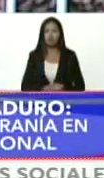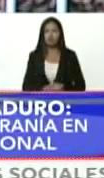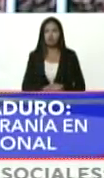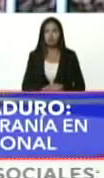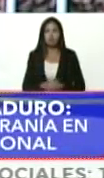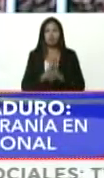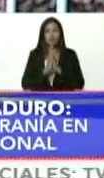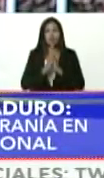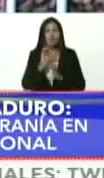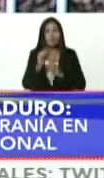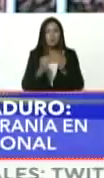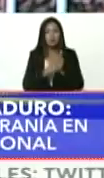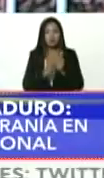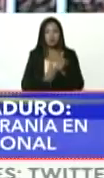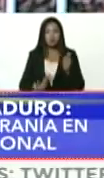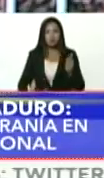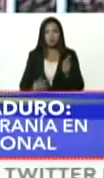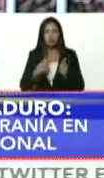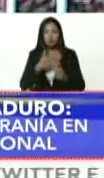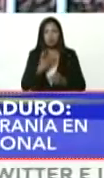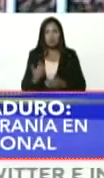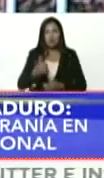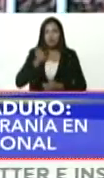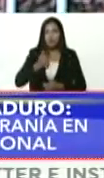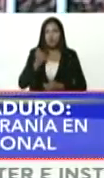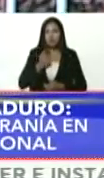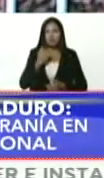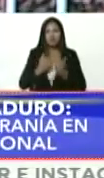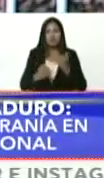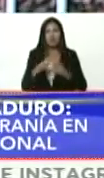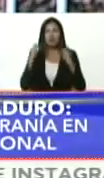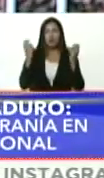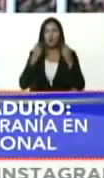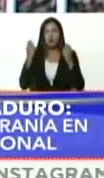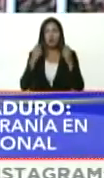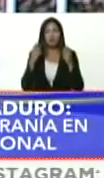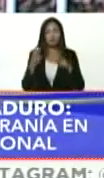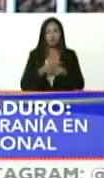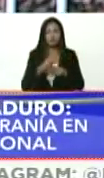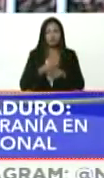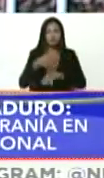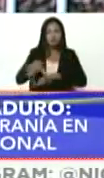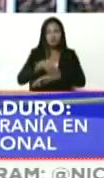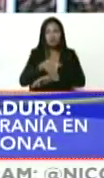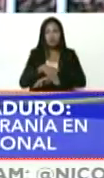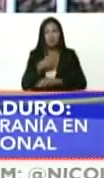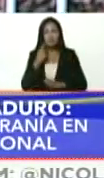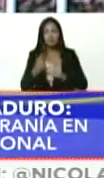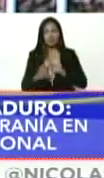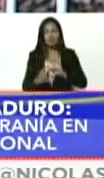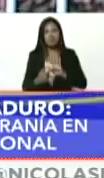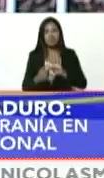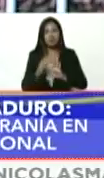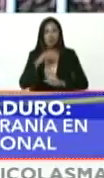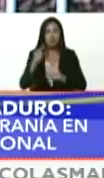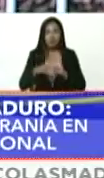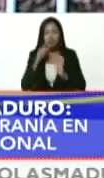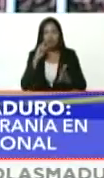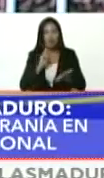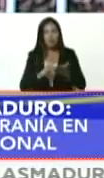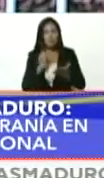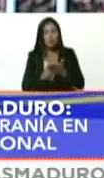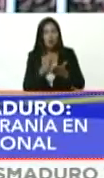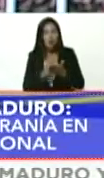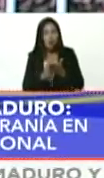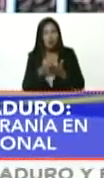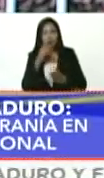Por favor, vicepresidenta, yo quisiera aprovechar el final de esta jornada de gobierno de calle para presentar estas pruebas muy graves